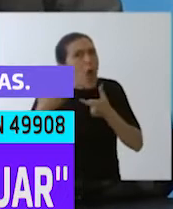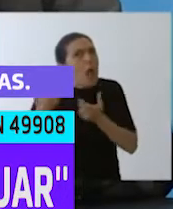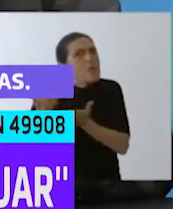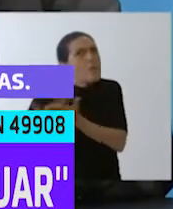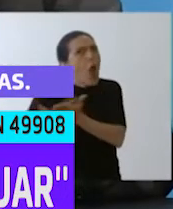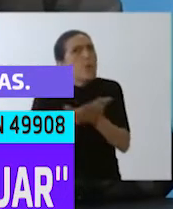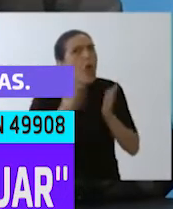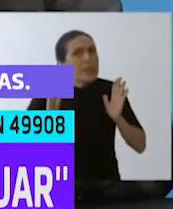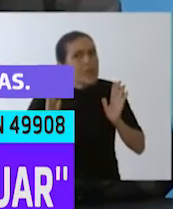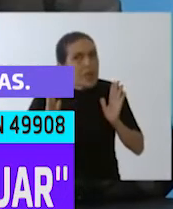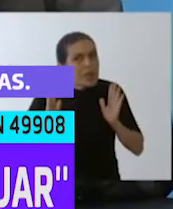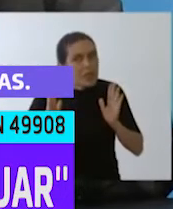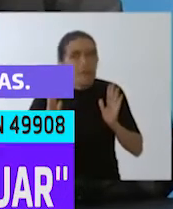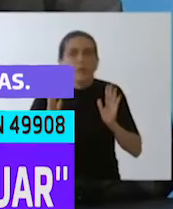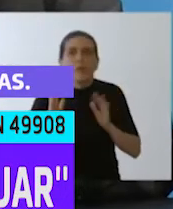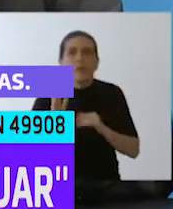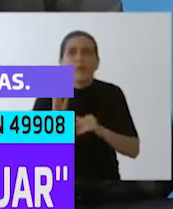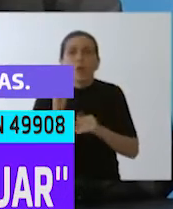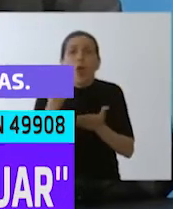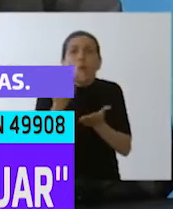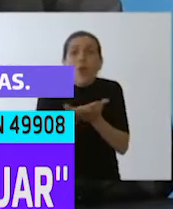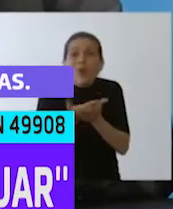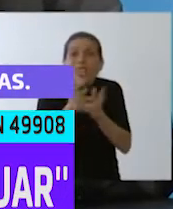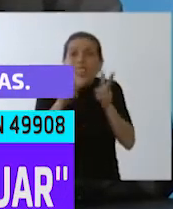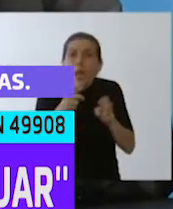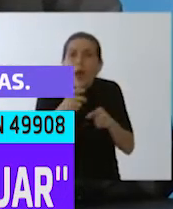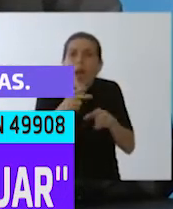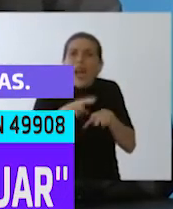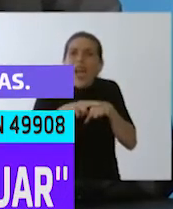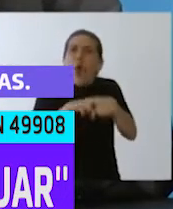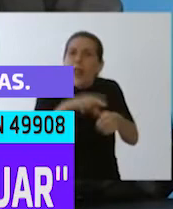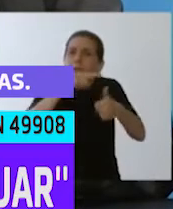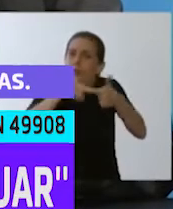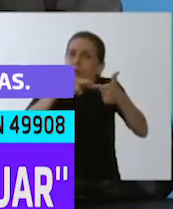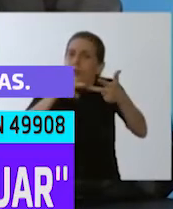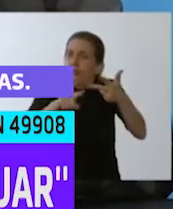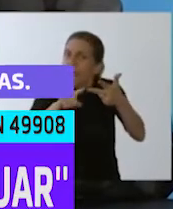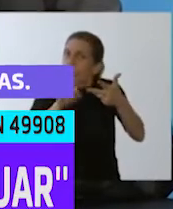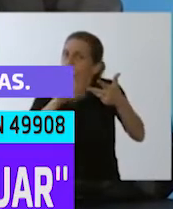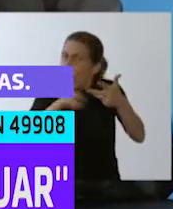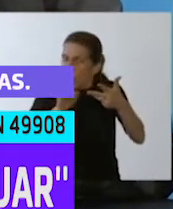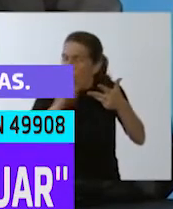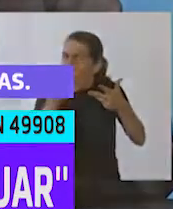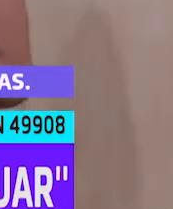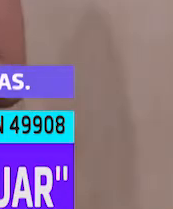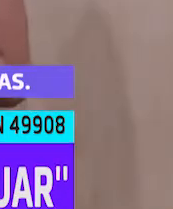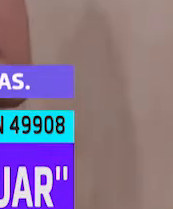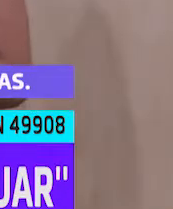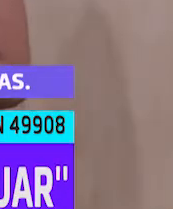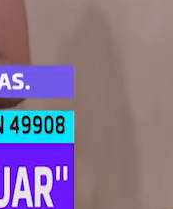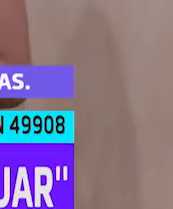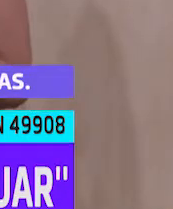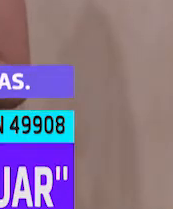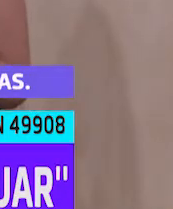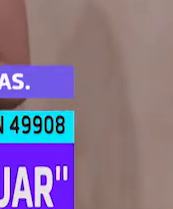¿Cómo transitar la cuarentena? Y esta posibilidad particularmente a nosotros nos preocupa y nos compete en Río Cuarto porque